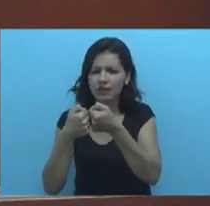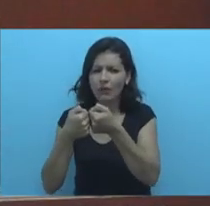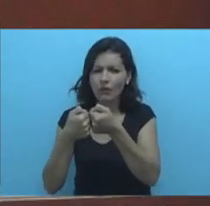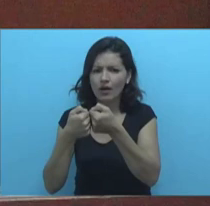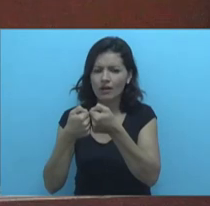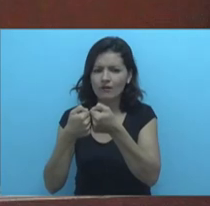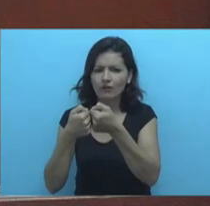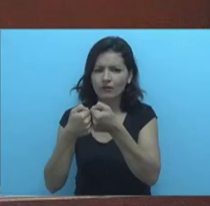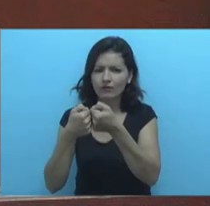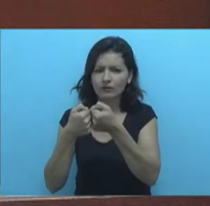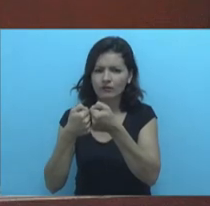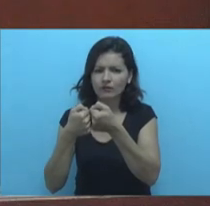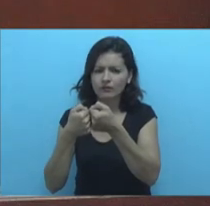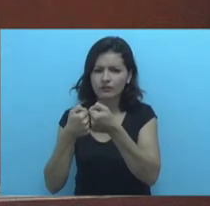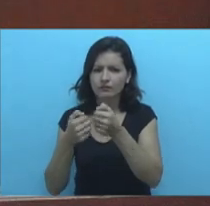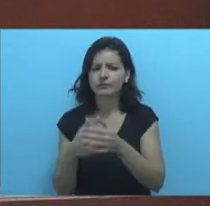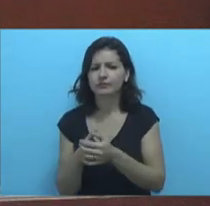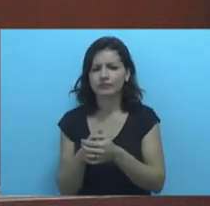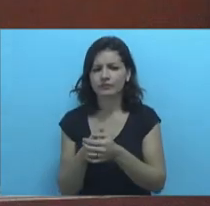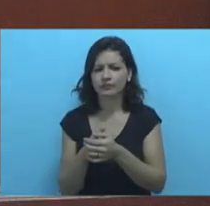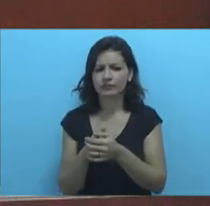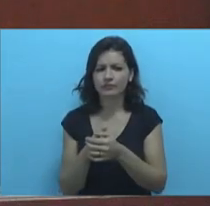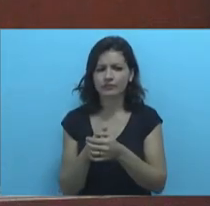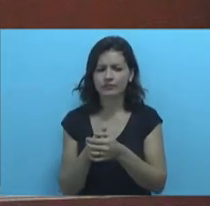Por eso Miguel Lifchitz deja